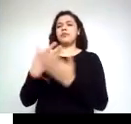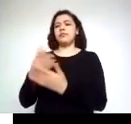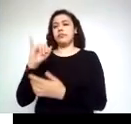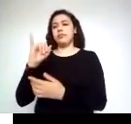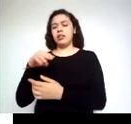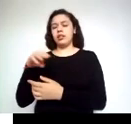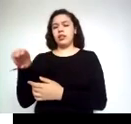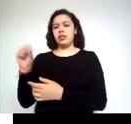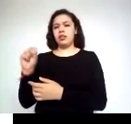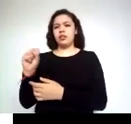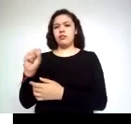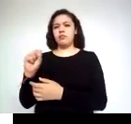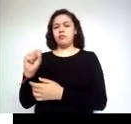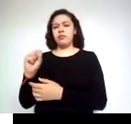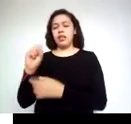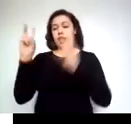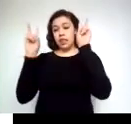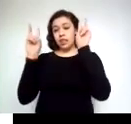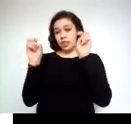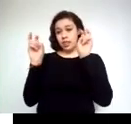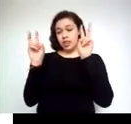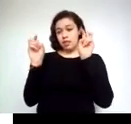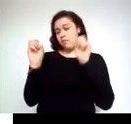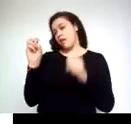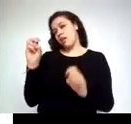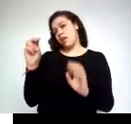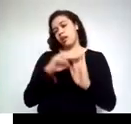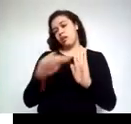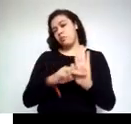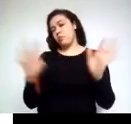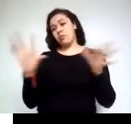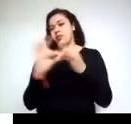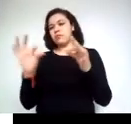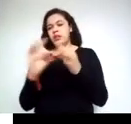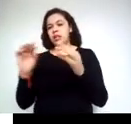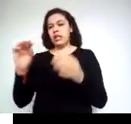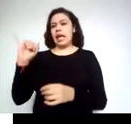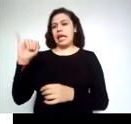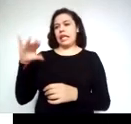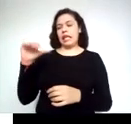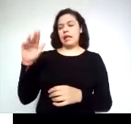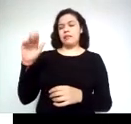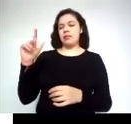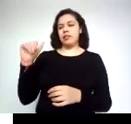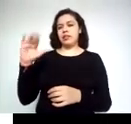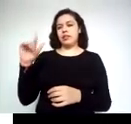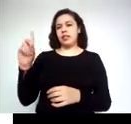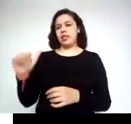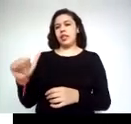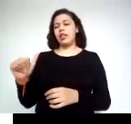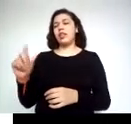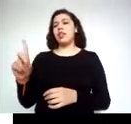En temas de incapacidades, no la normatividad no habla en tema de incapacidad sobre el IMSS, pero lo que sí dice es